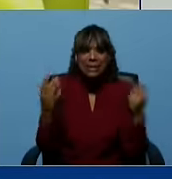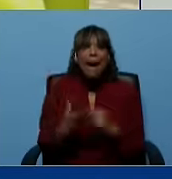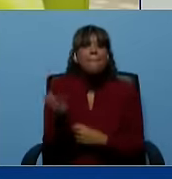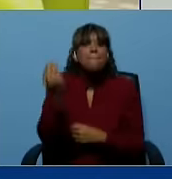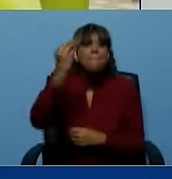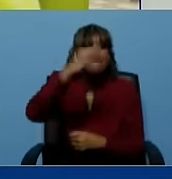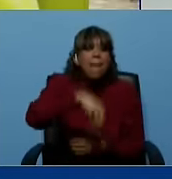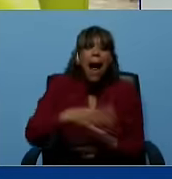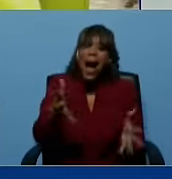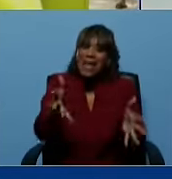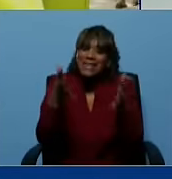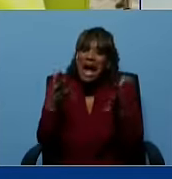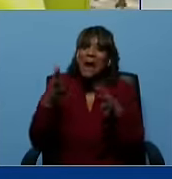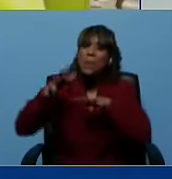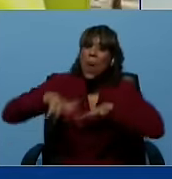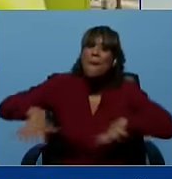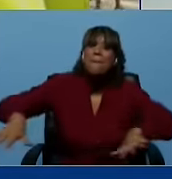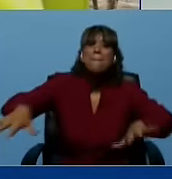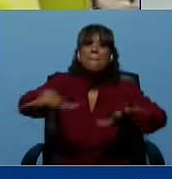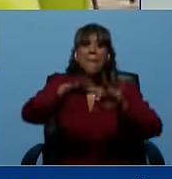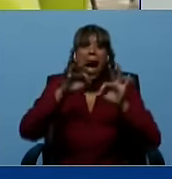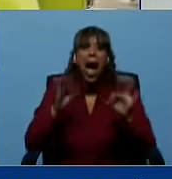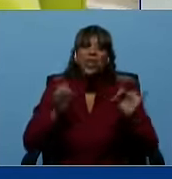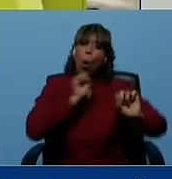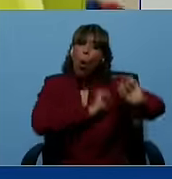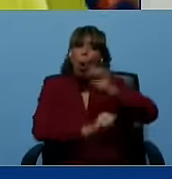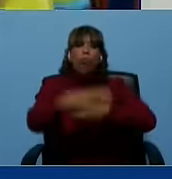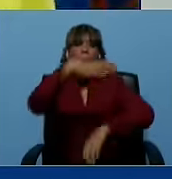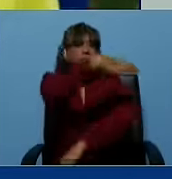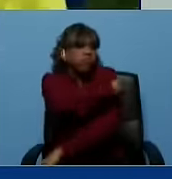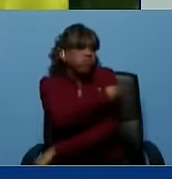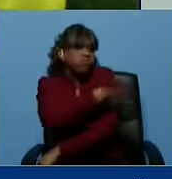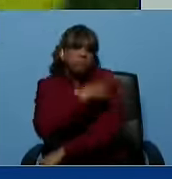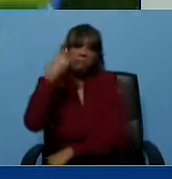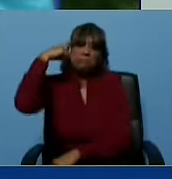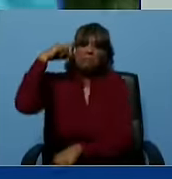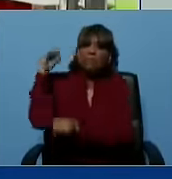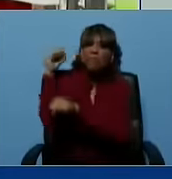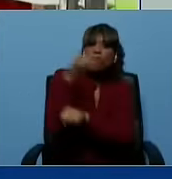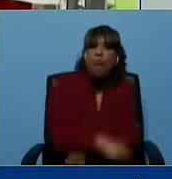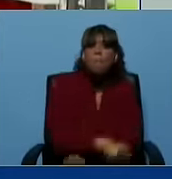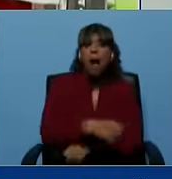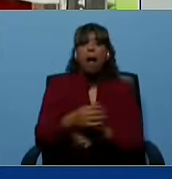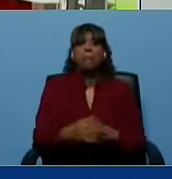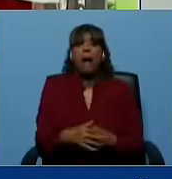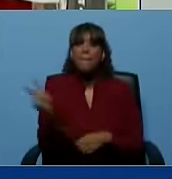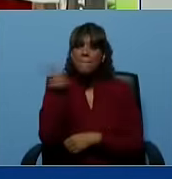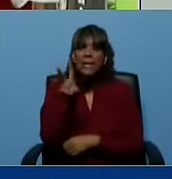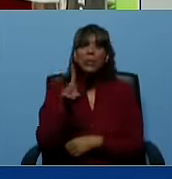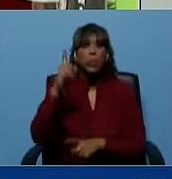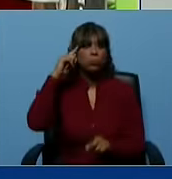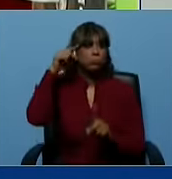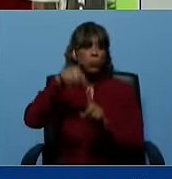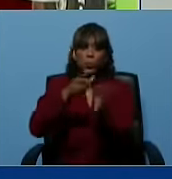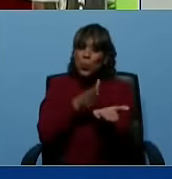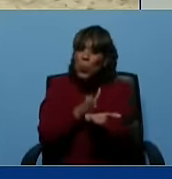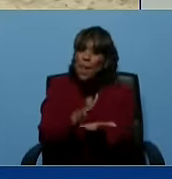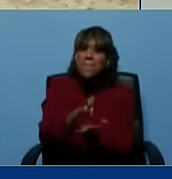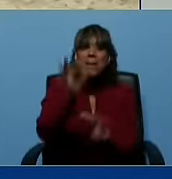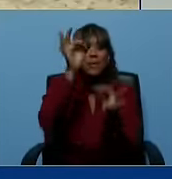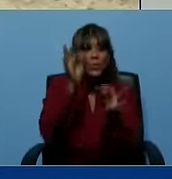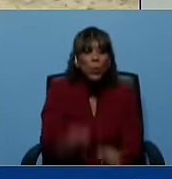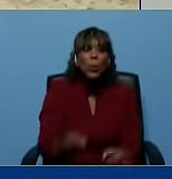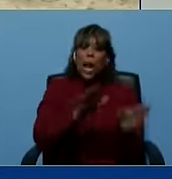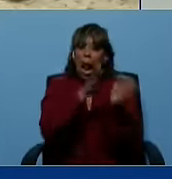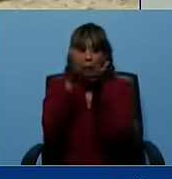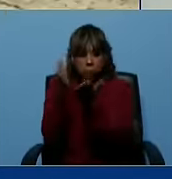más ganamos en el terreno contra el fascismo y la violencia. Venezuela tiene su camino, estamos